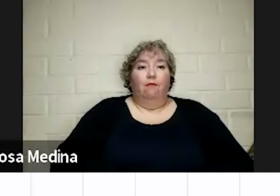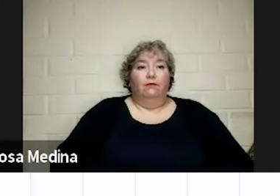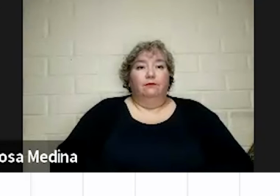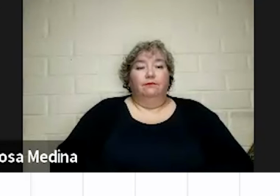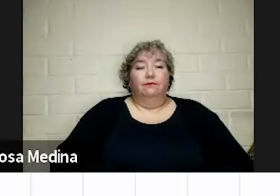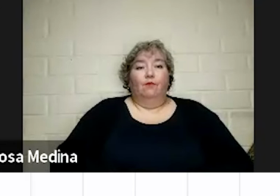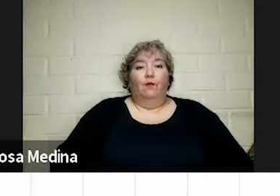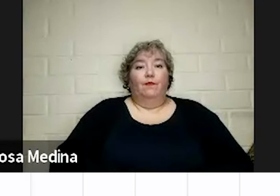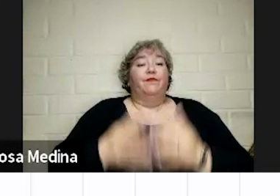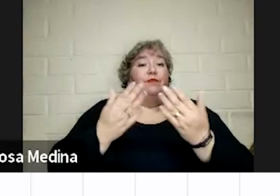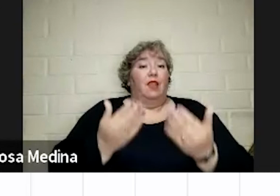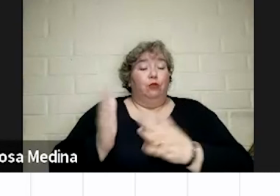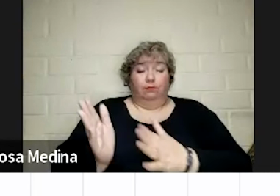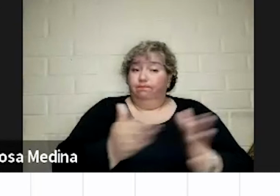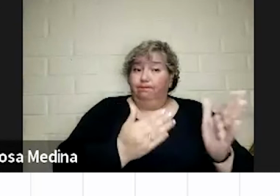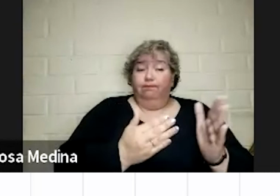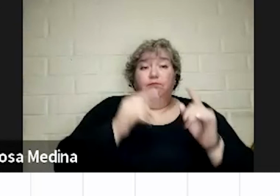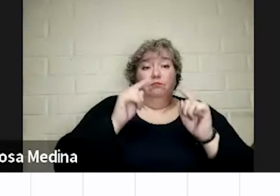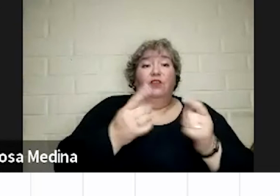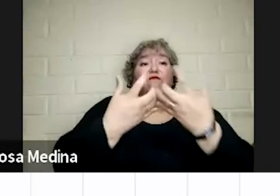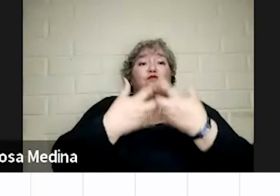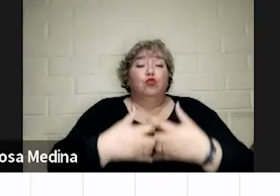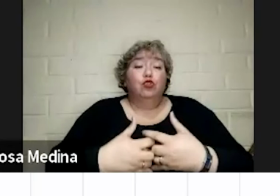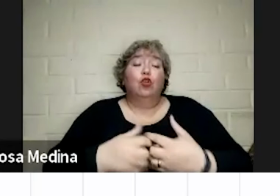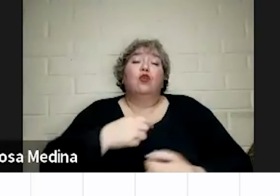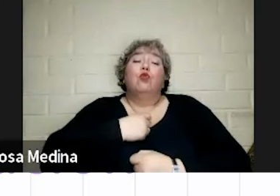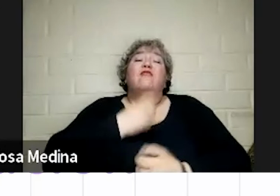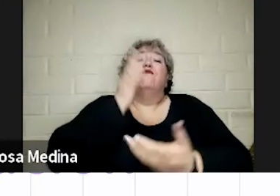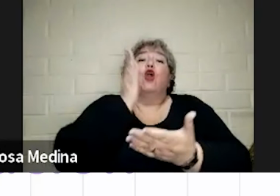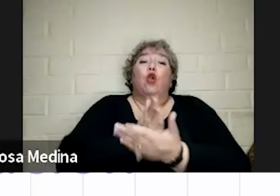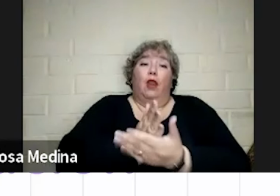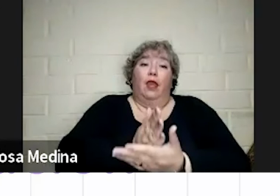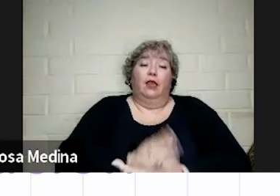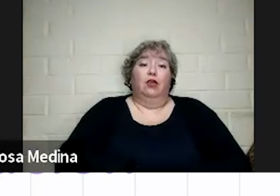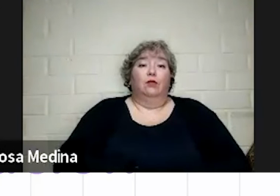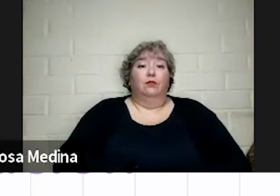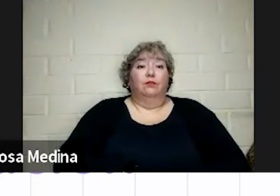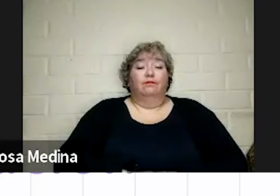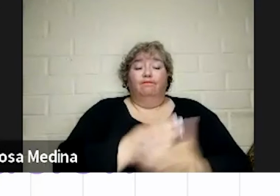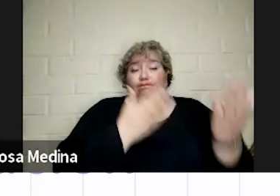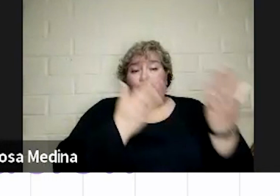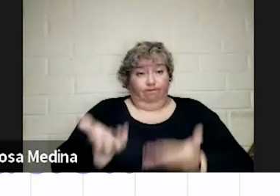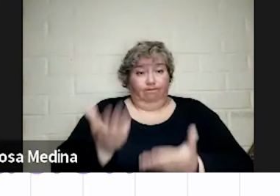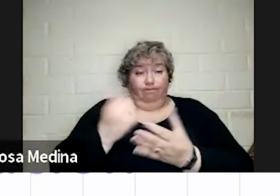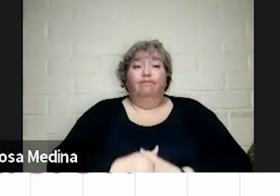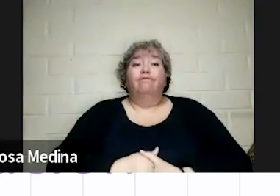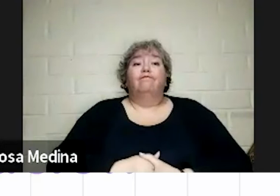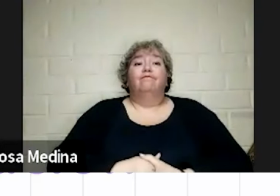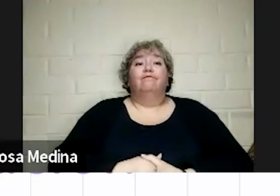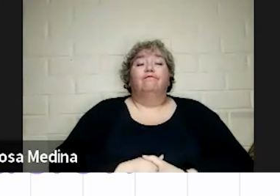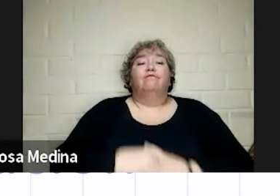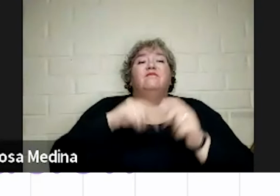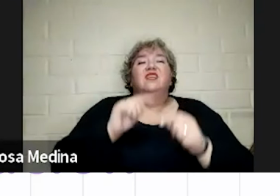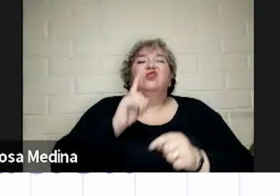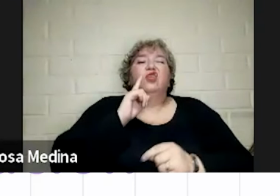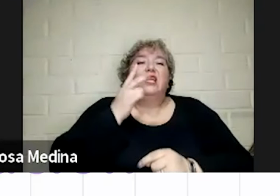Ahora nos vamos de lleno al tema de funciones ejecutivas en la escuela, ¿ya? A lo que vinimos. Relacionado con autorregulación, ¿cierto?